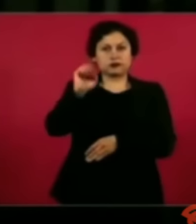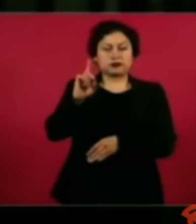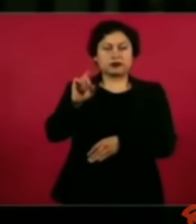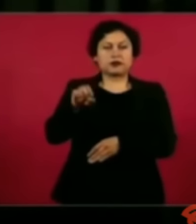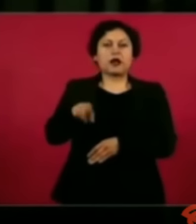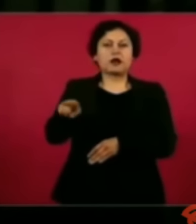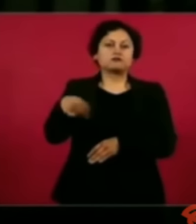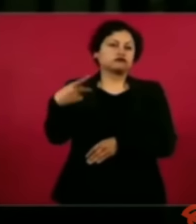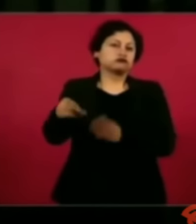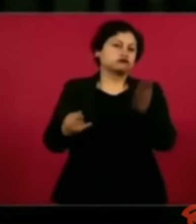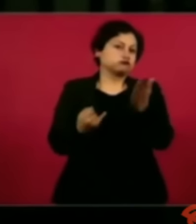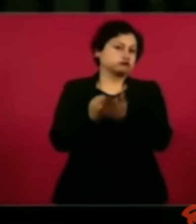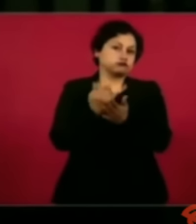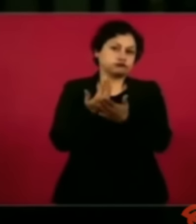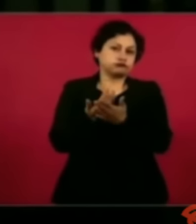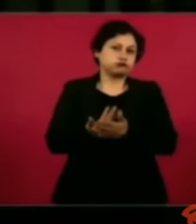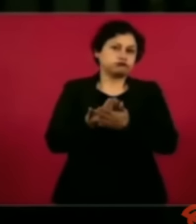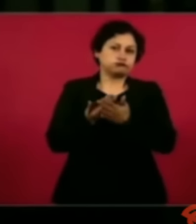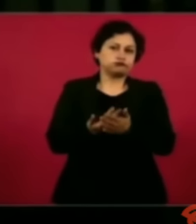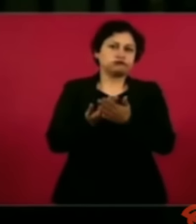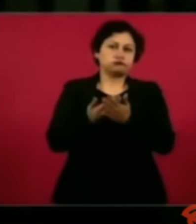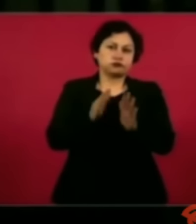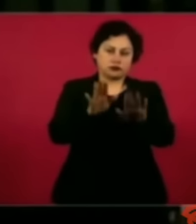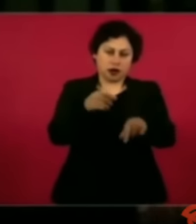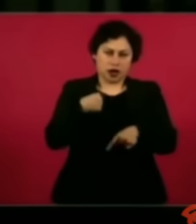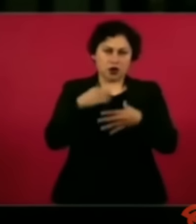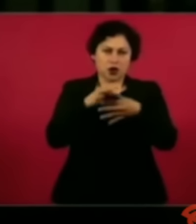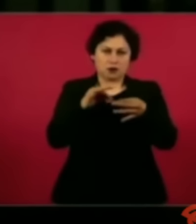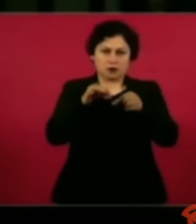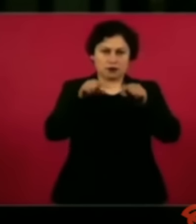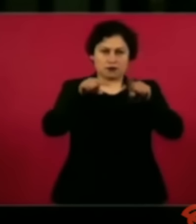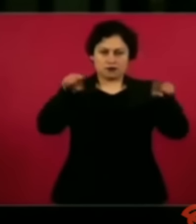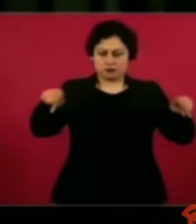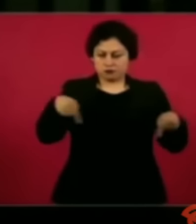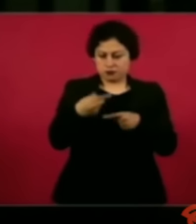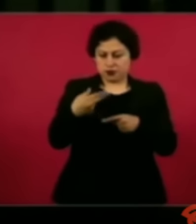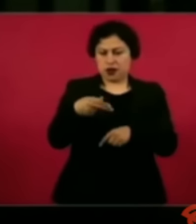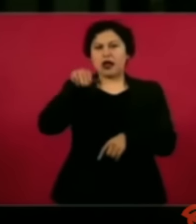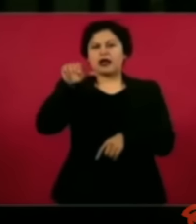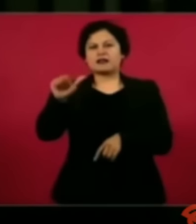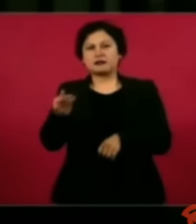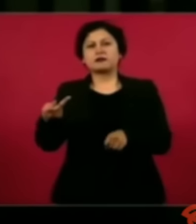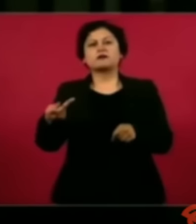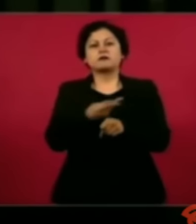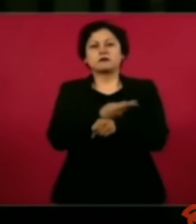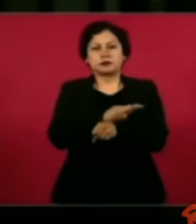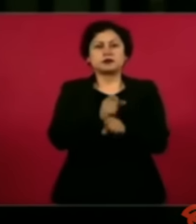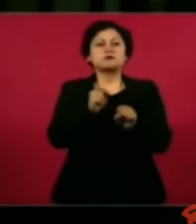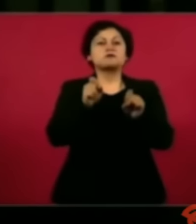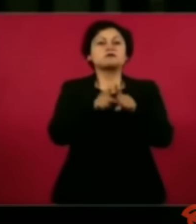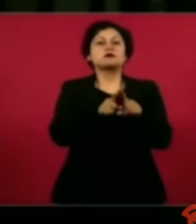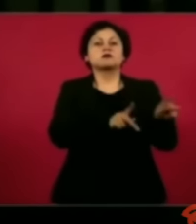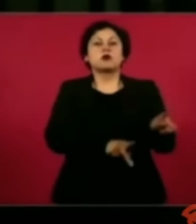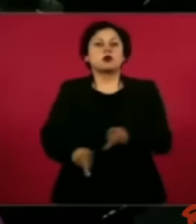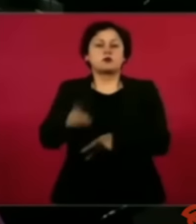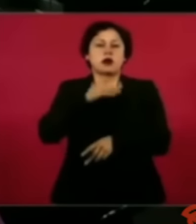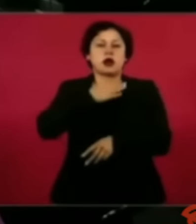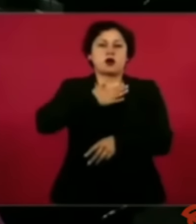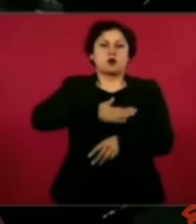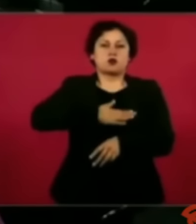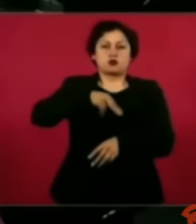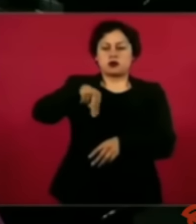una actualización sobre estas hectáreas y el plan de justicia para la gente de Navojoa, el Plan